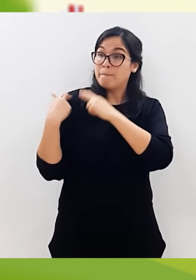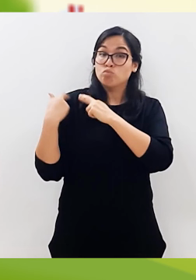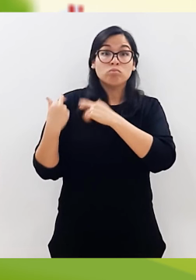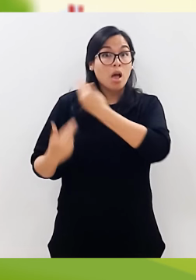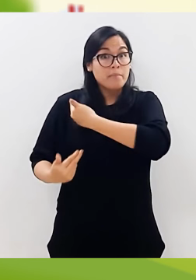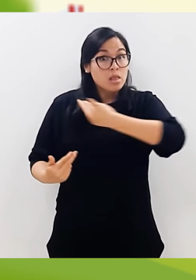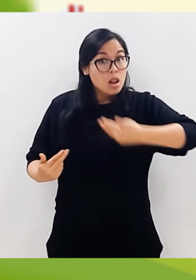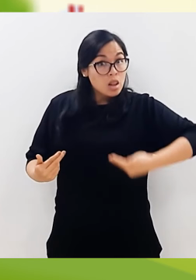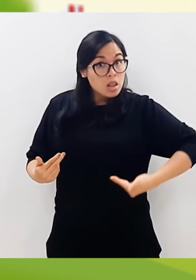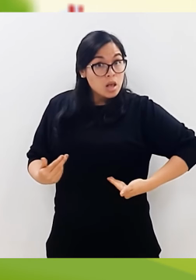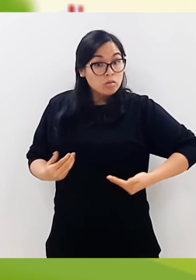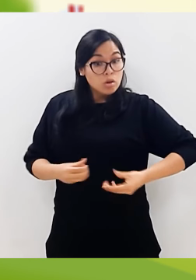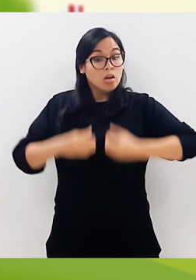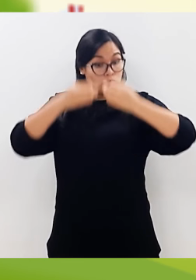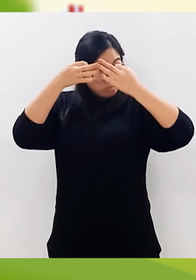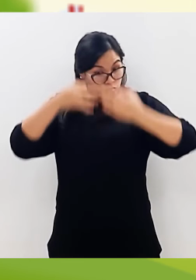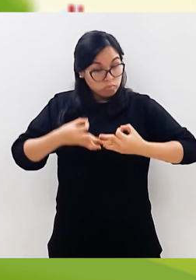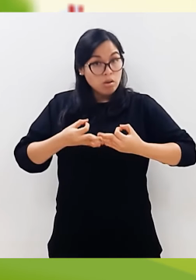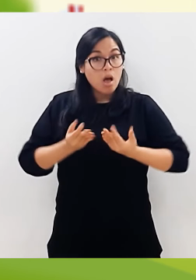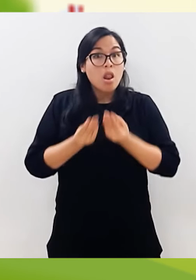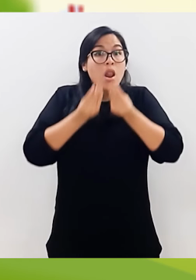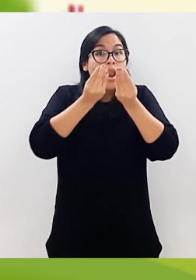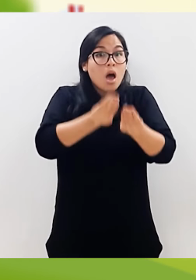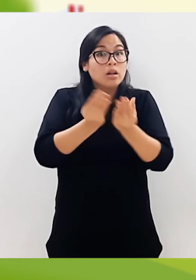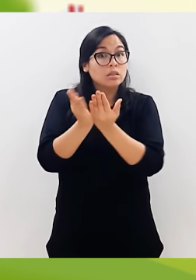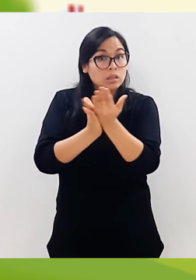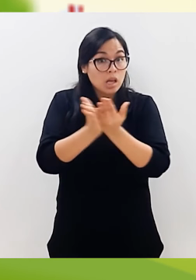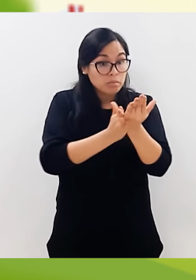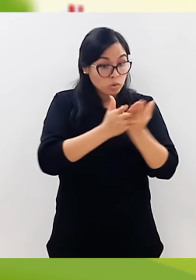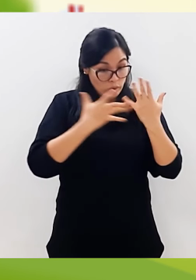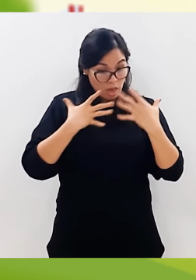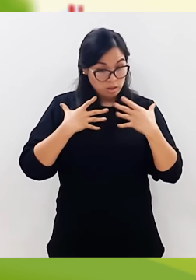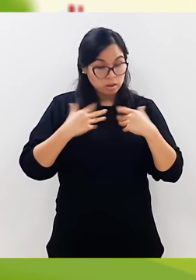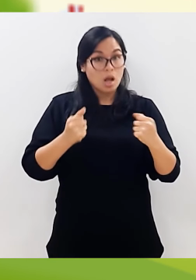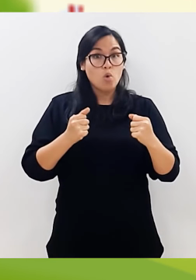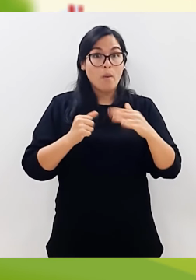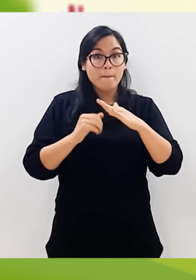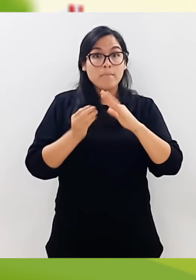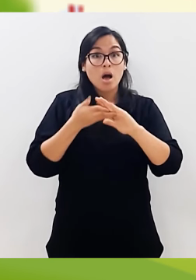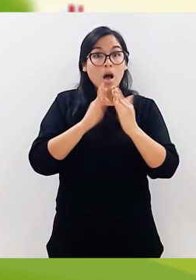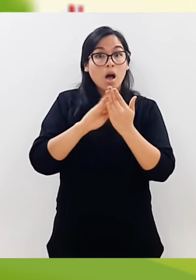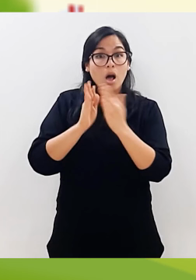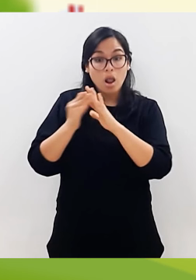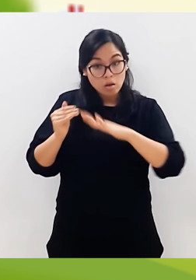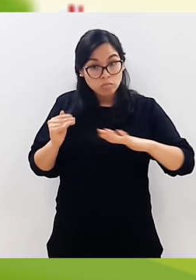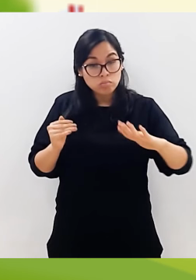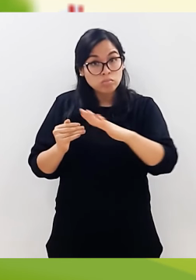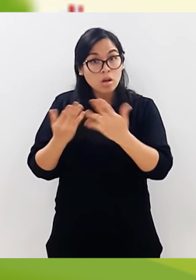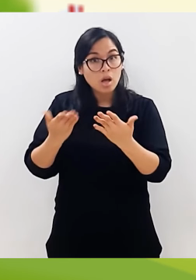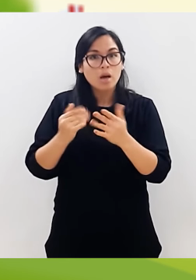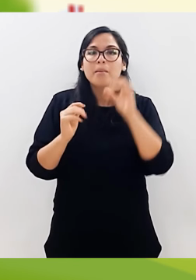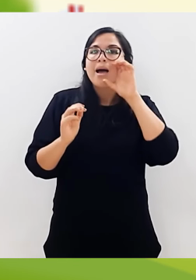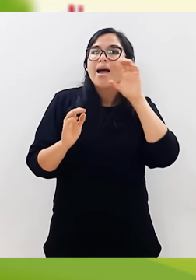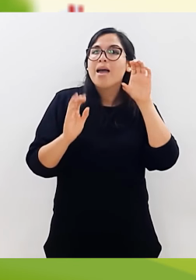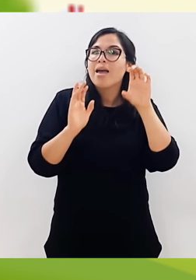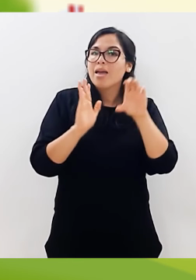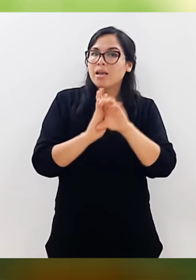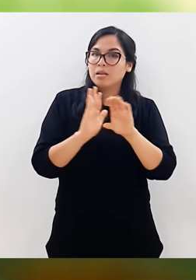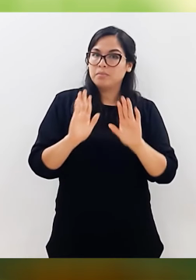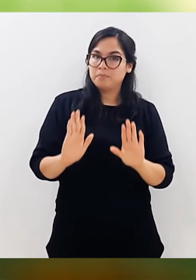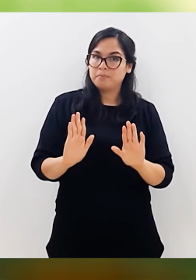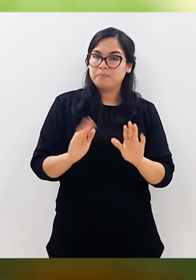Es la obligación del Estado garantizar servicios de salud en la comunidad.